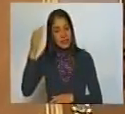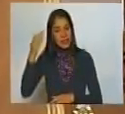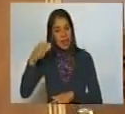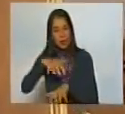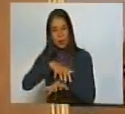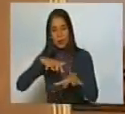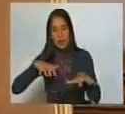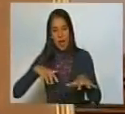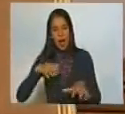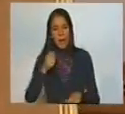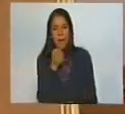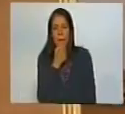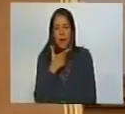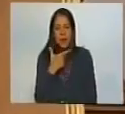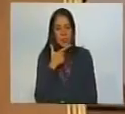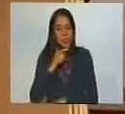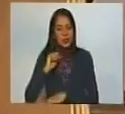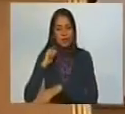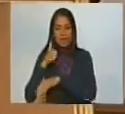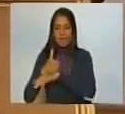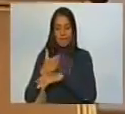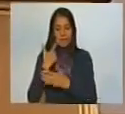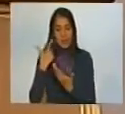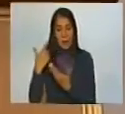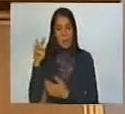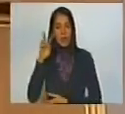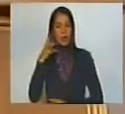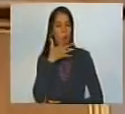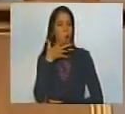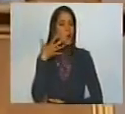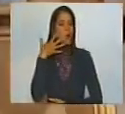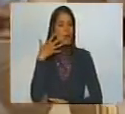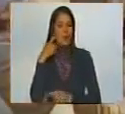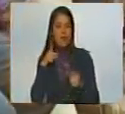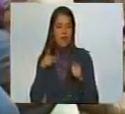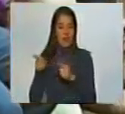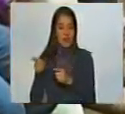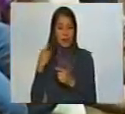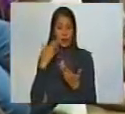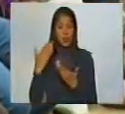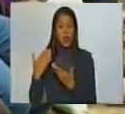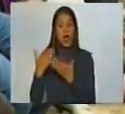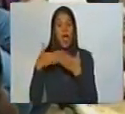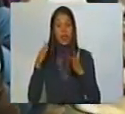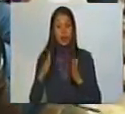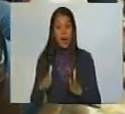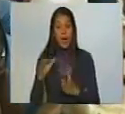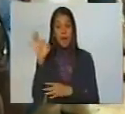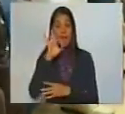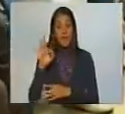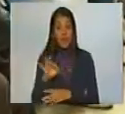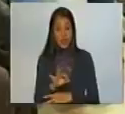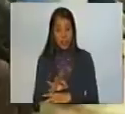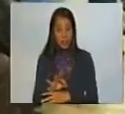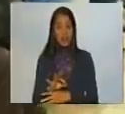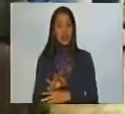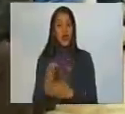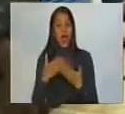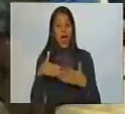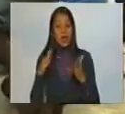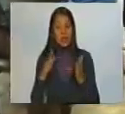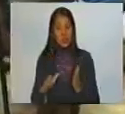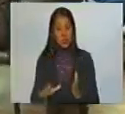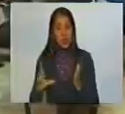que tiene Venezuela y de donde orgullosamente vengo, la Organización Bolivariana Estudiantil y la flamante